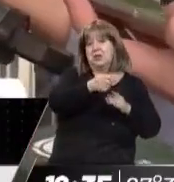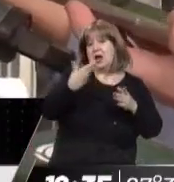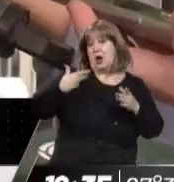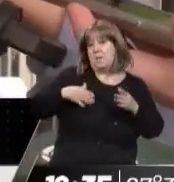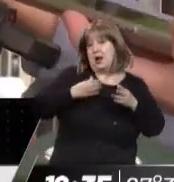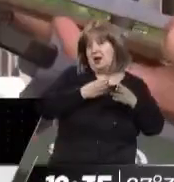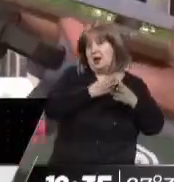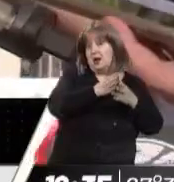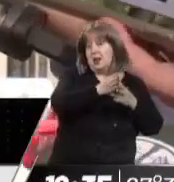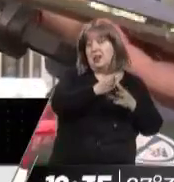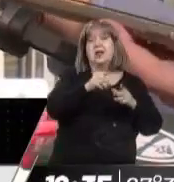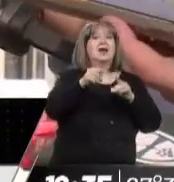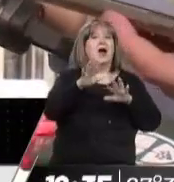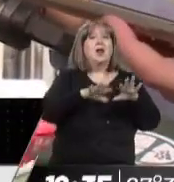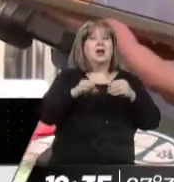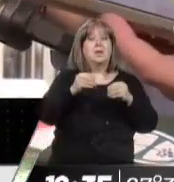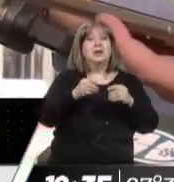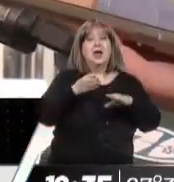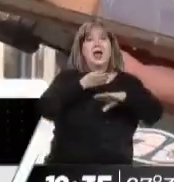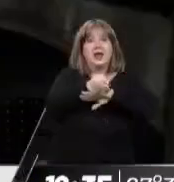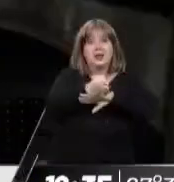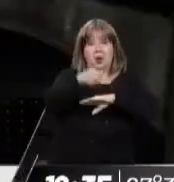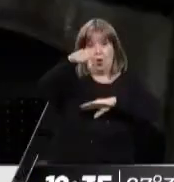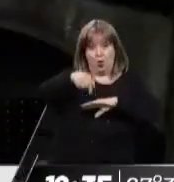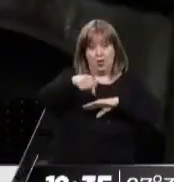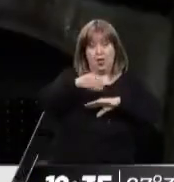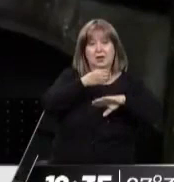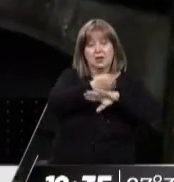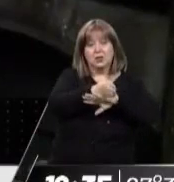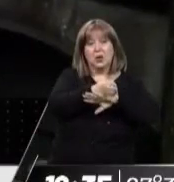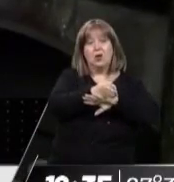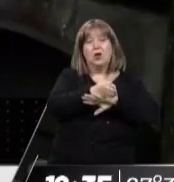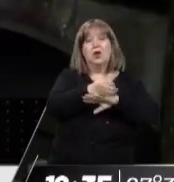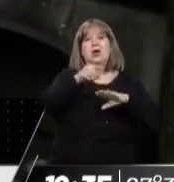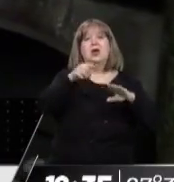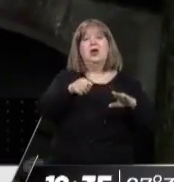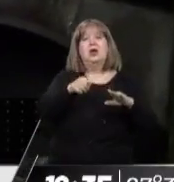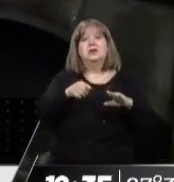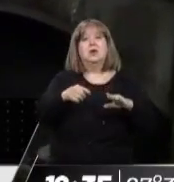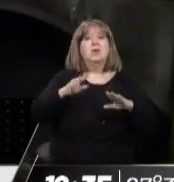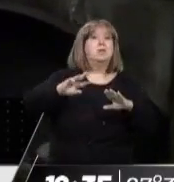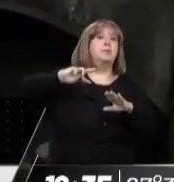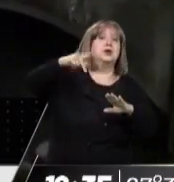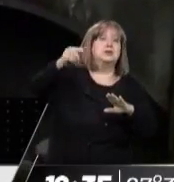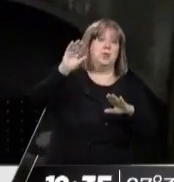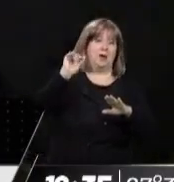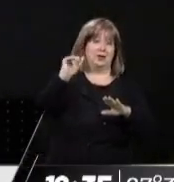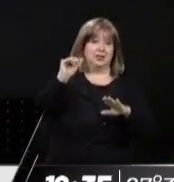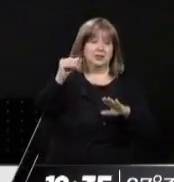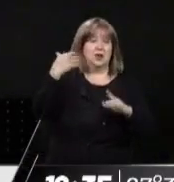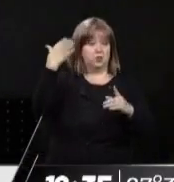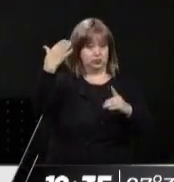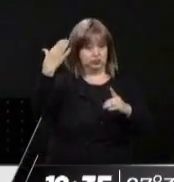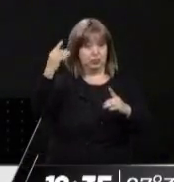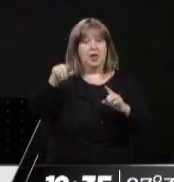normal. Lo que va a ocurrir ahora es que, como ingresó hoy, se va a tomar a estado parlamentario la sesión que viene, se